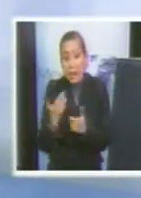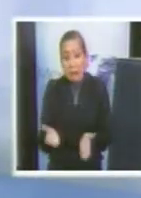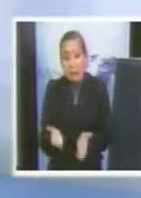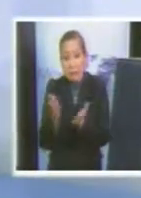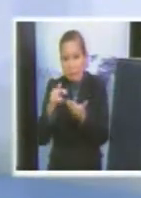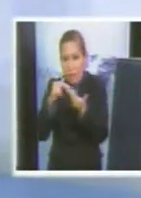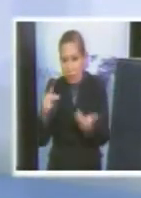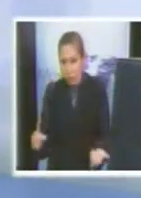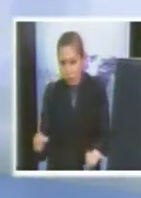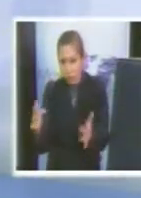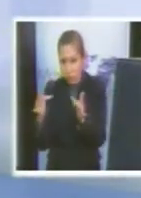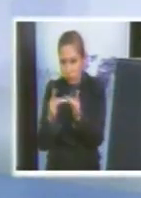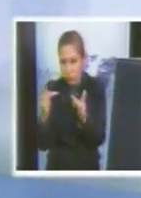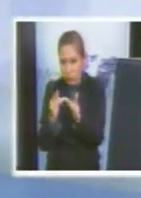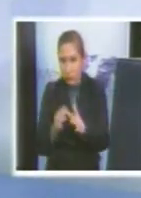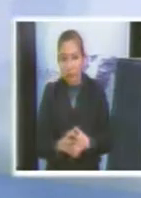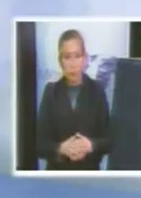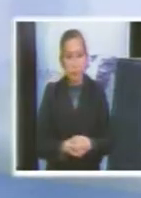la relación.